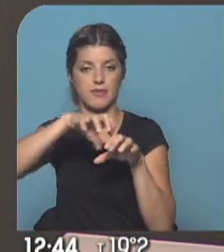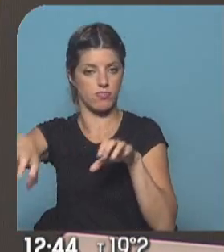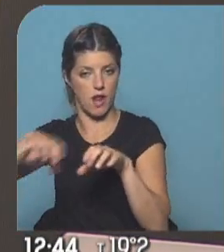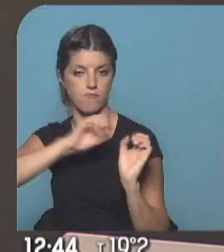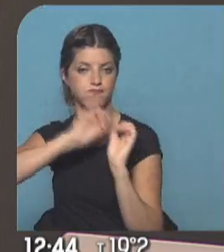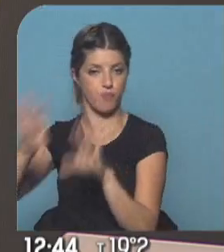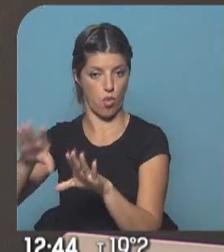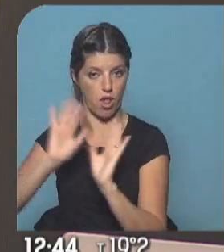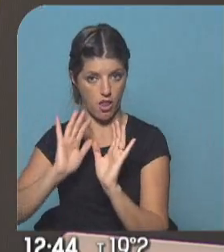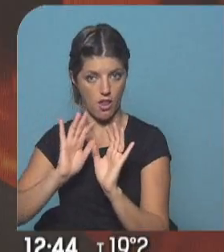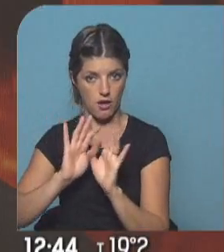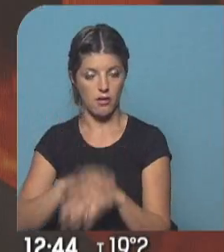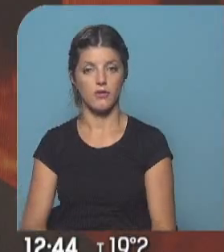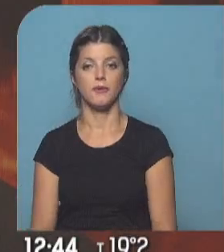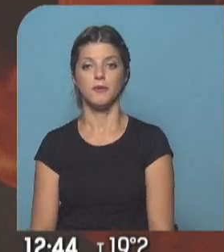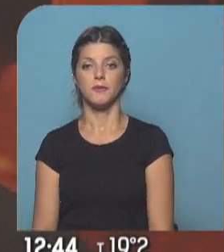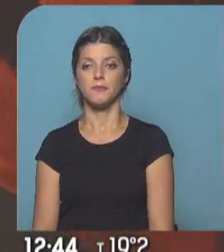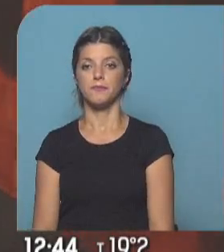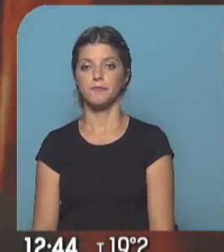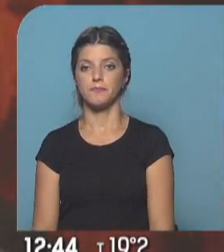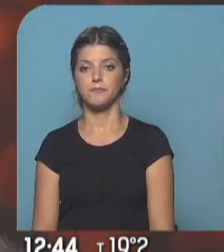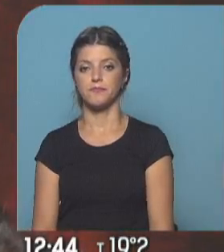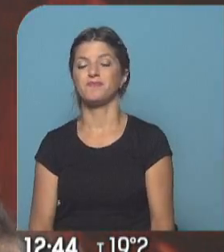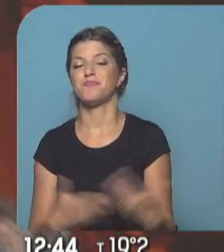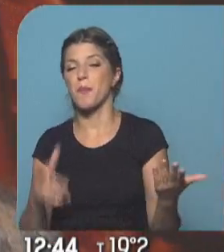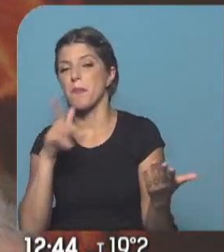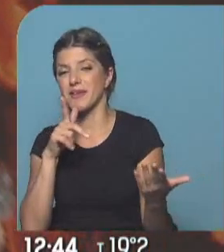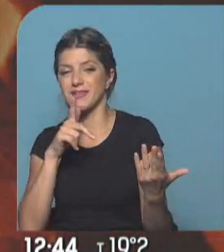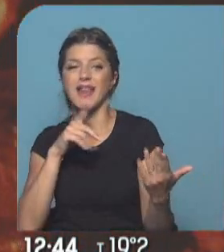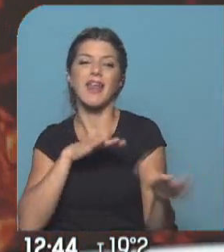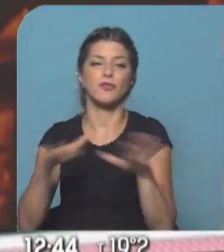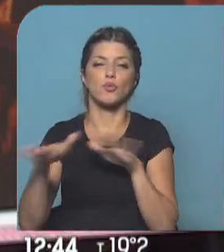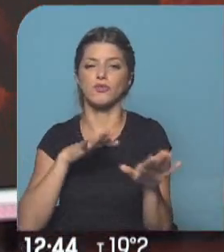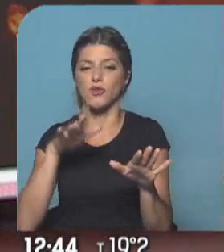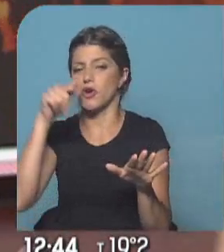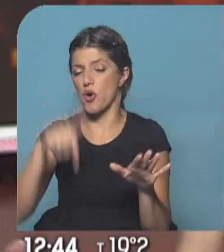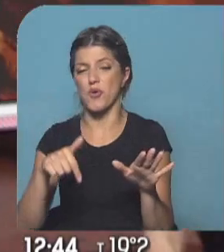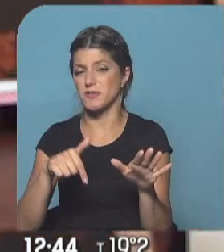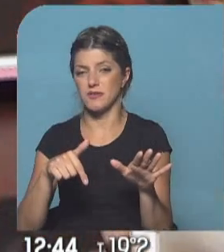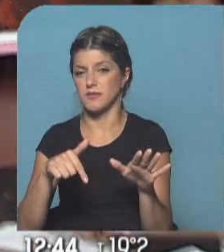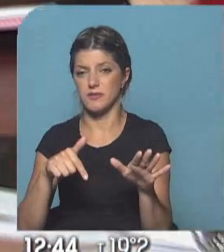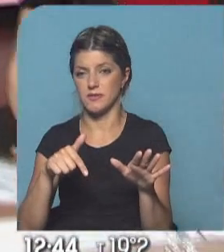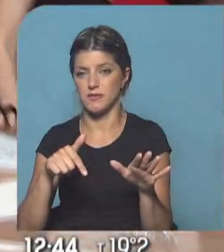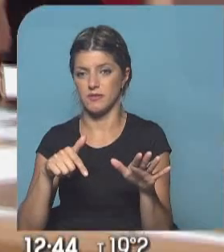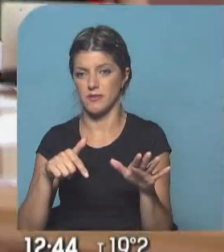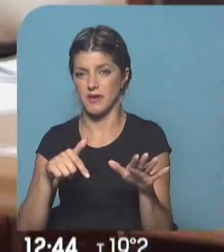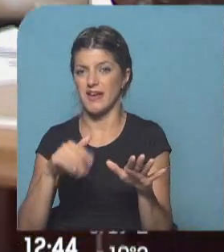eso me parece que el momento político no es el mejor para un salto